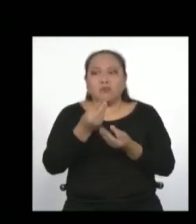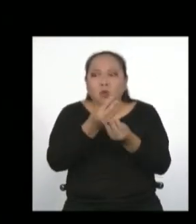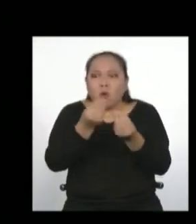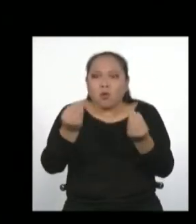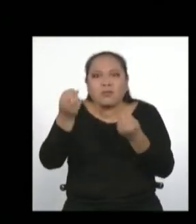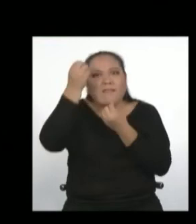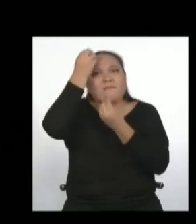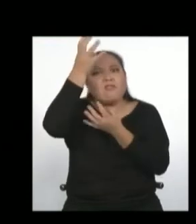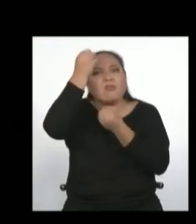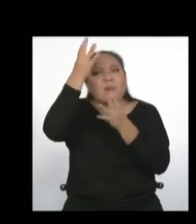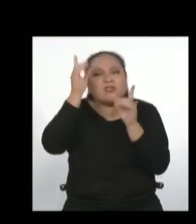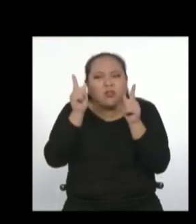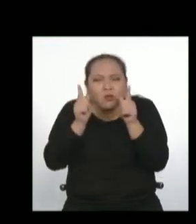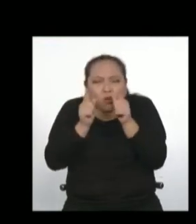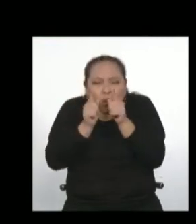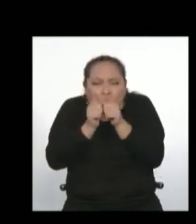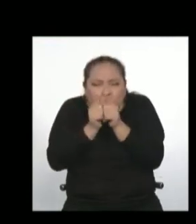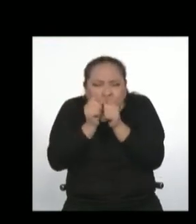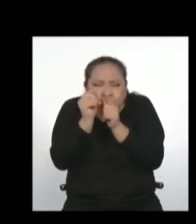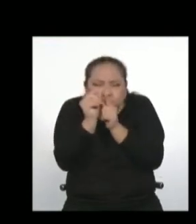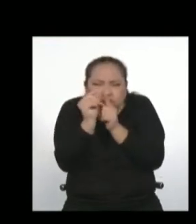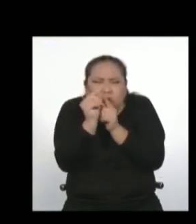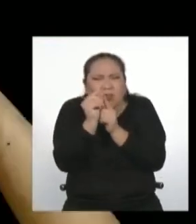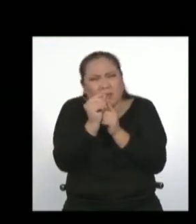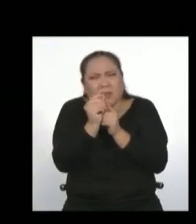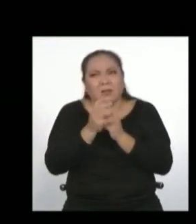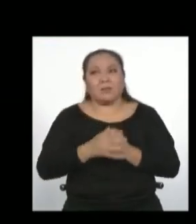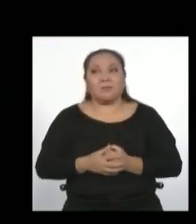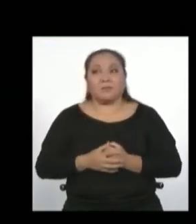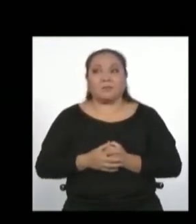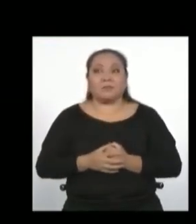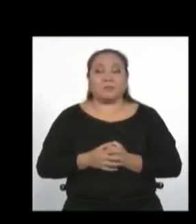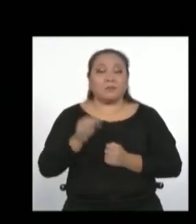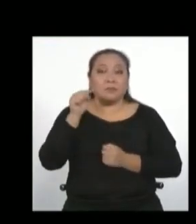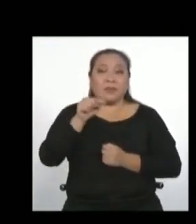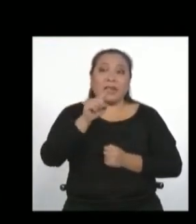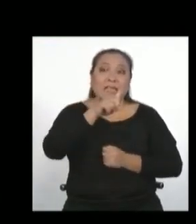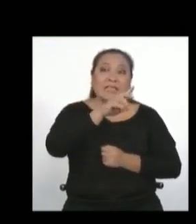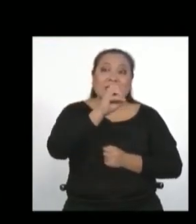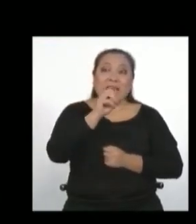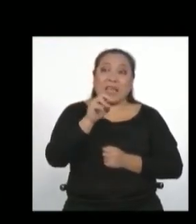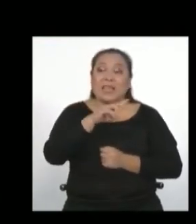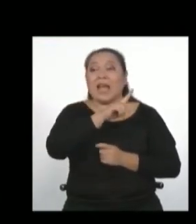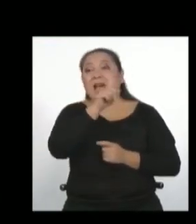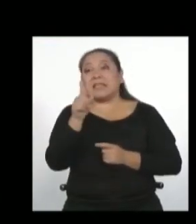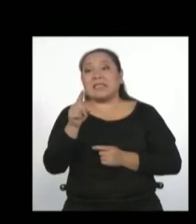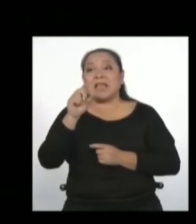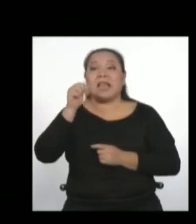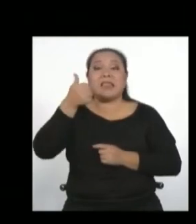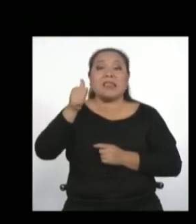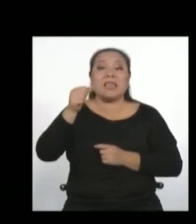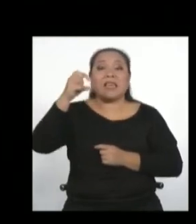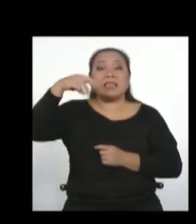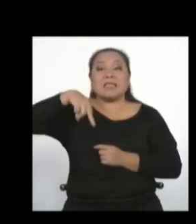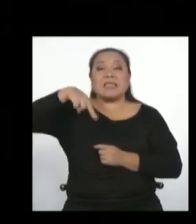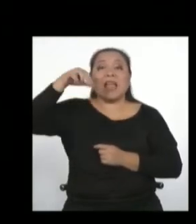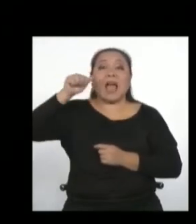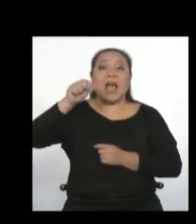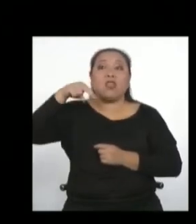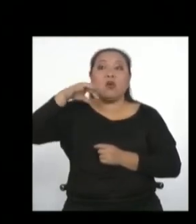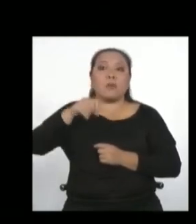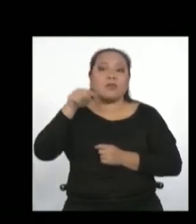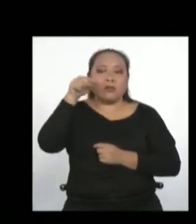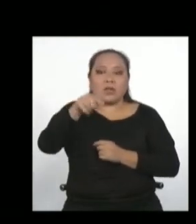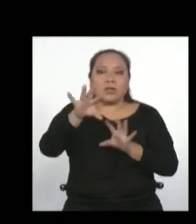existe en un espacio tan pequeño. Más allá, entre los 100 y 10 nanómetros, se esconden los temibles